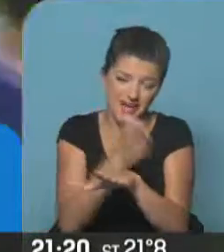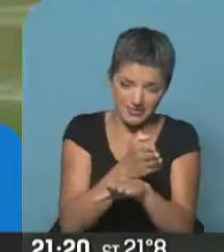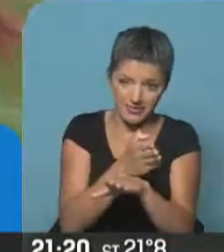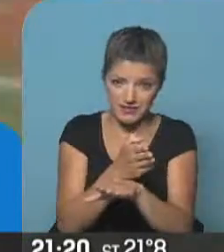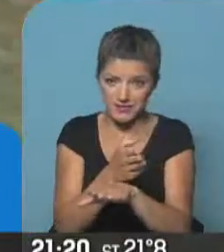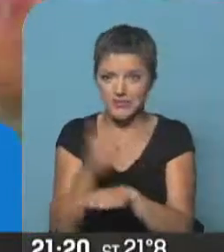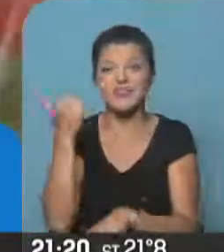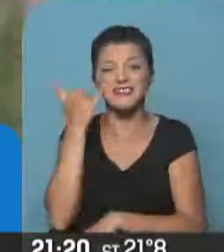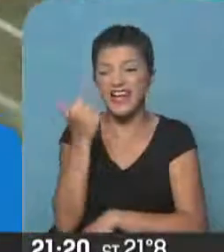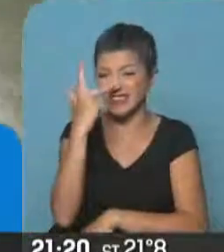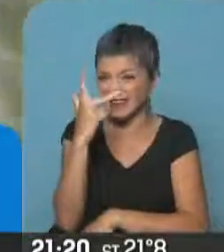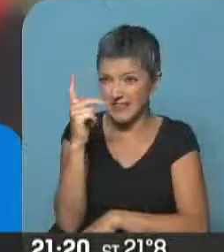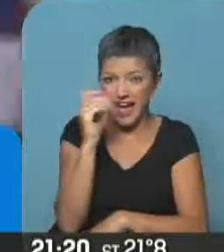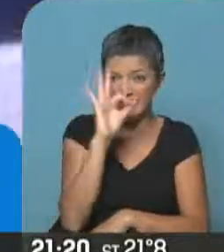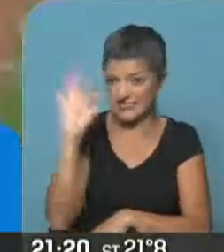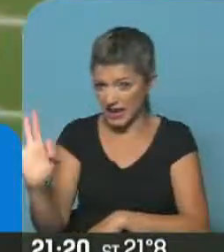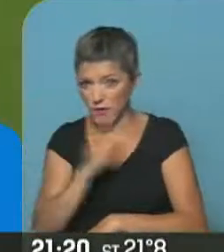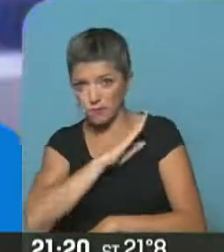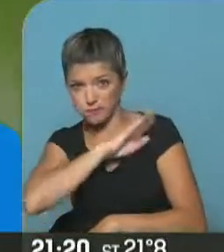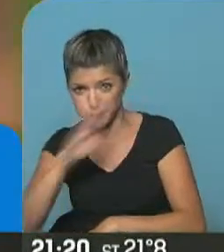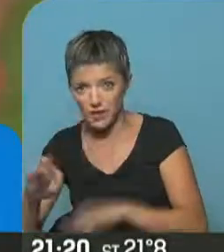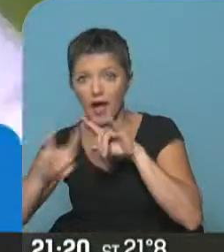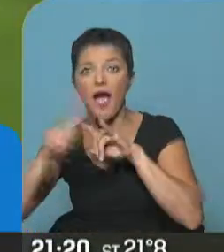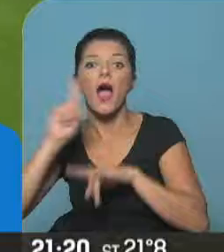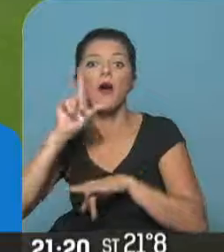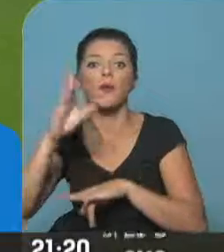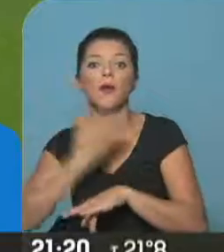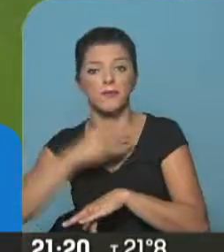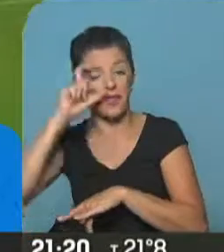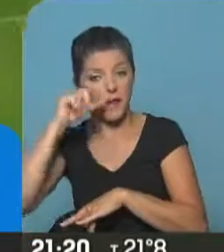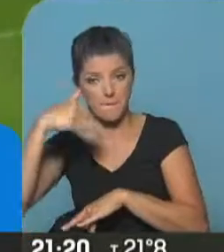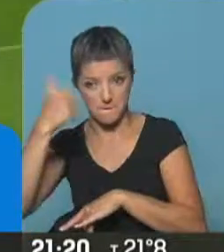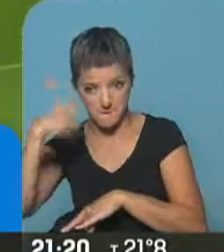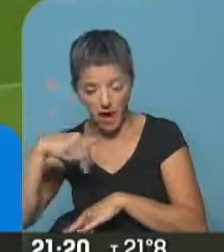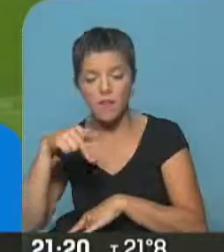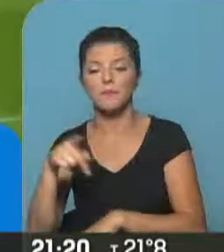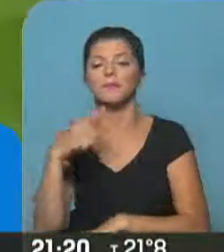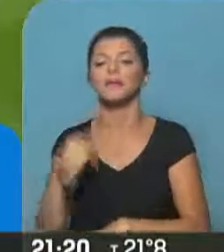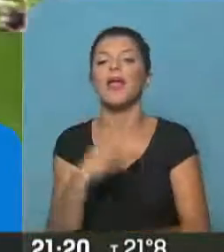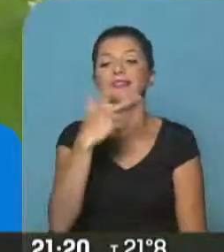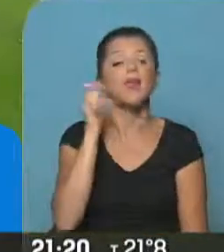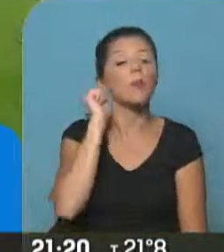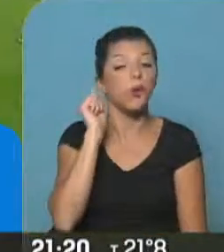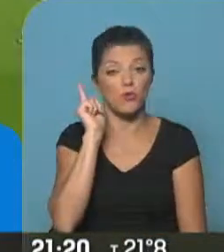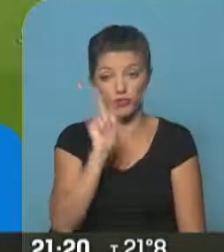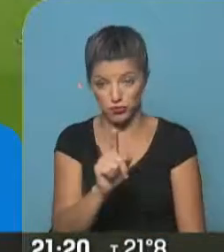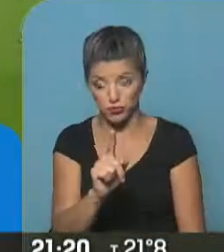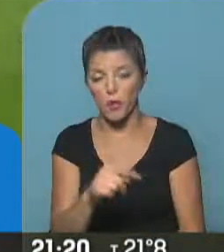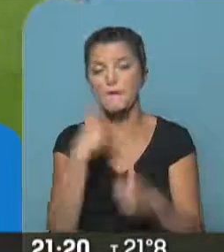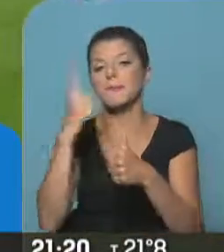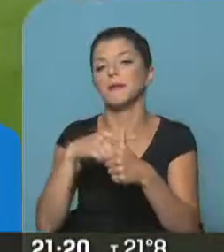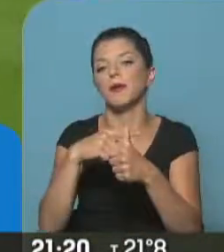Wilstermann 3-0 con tres goles del rosarino. El primero con ese recorte, gambetti, definición de